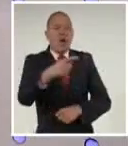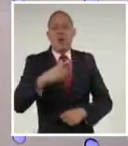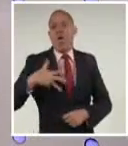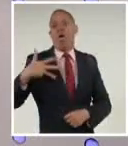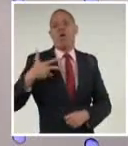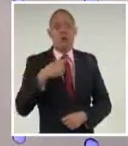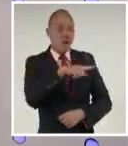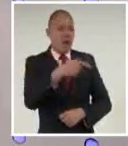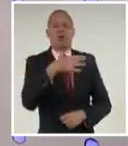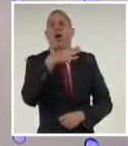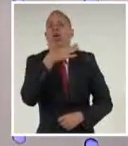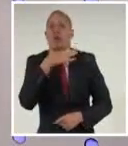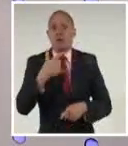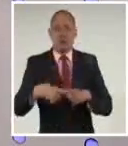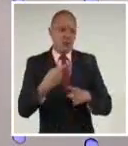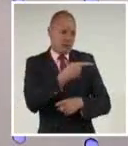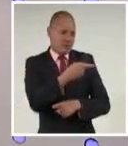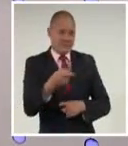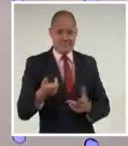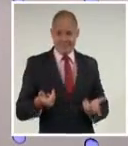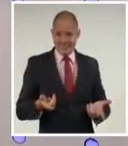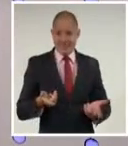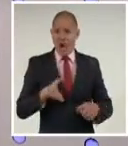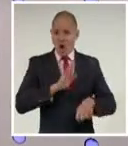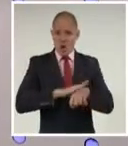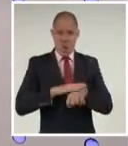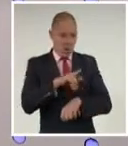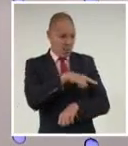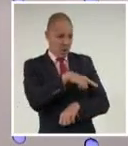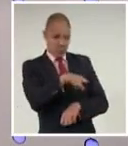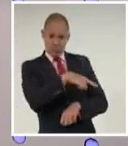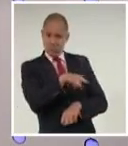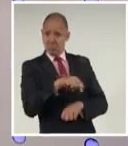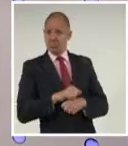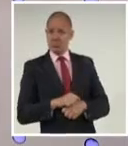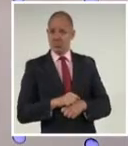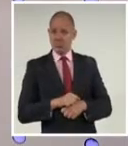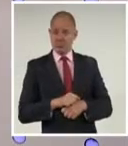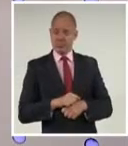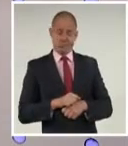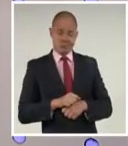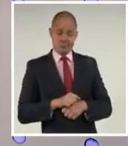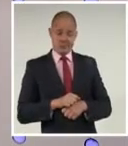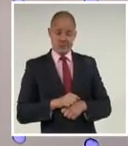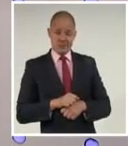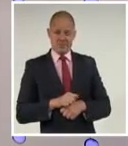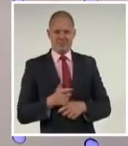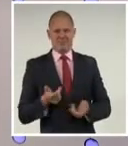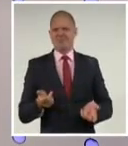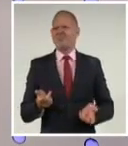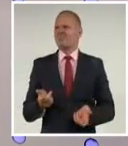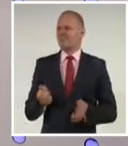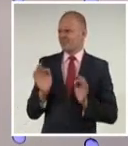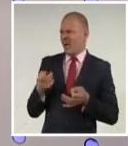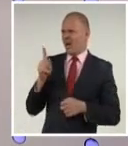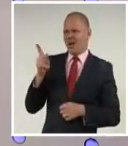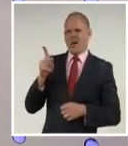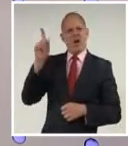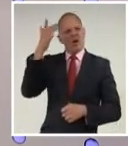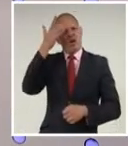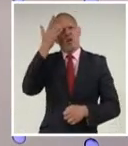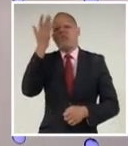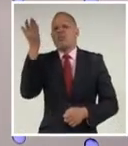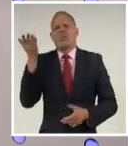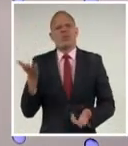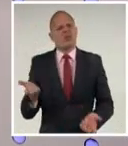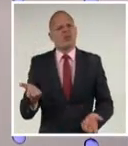sanciones que ha tenido a este país con el agua al cuello por 6 décadas. Vergüenza debe dar a los que se consideran buenas personas